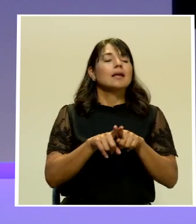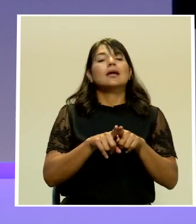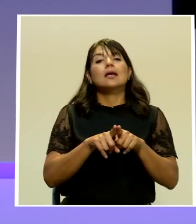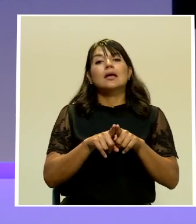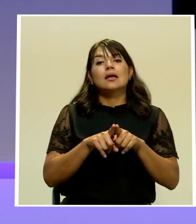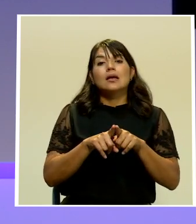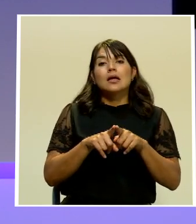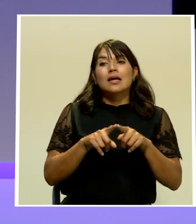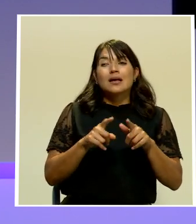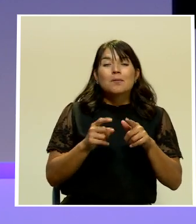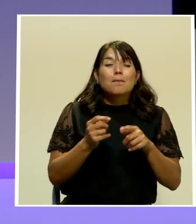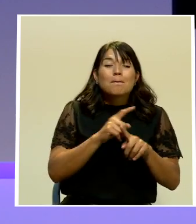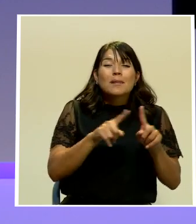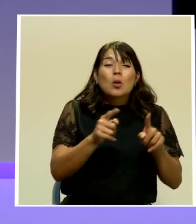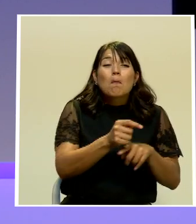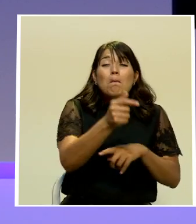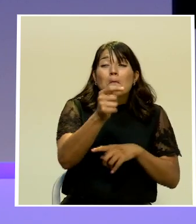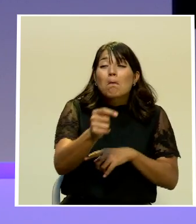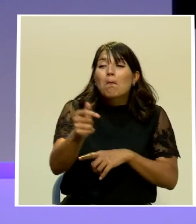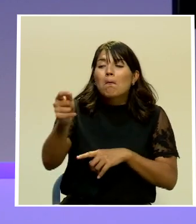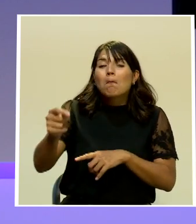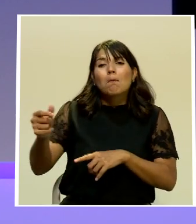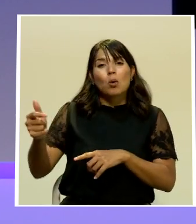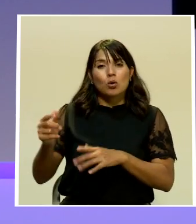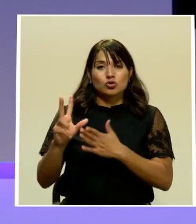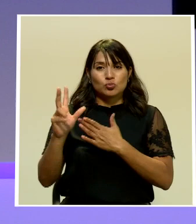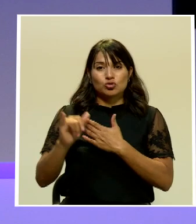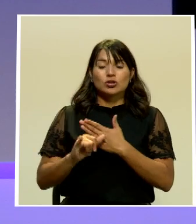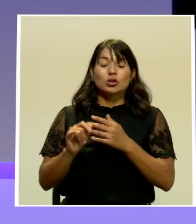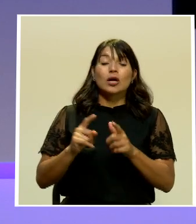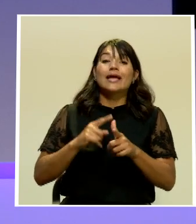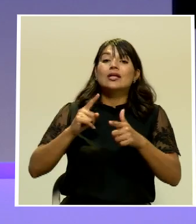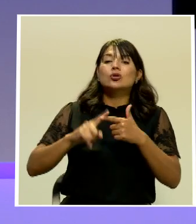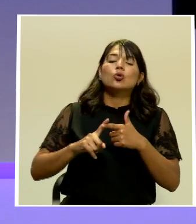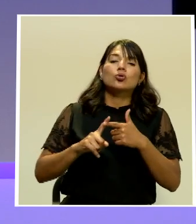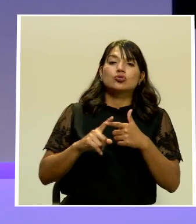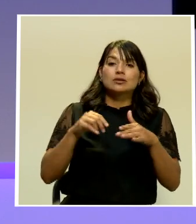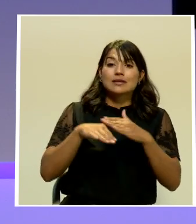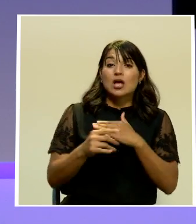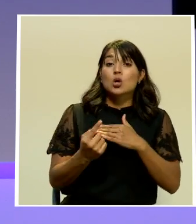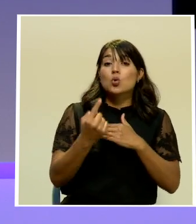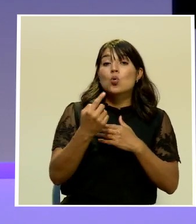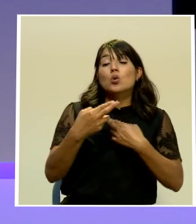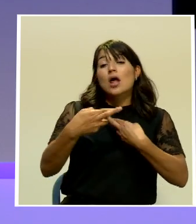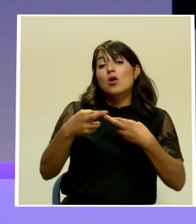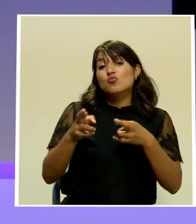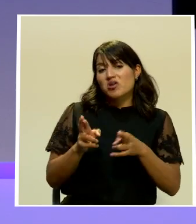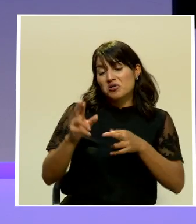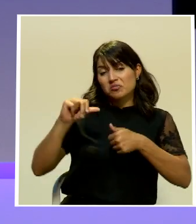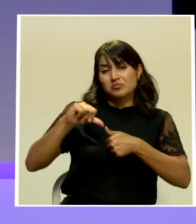iniciativas aisladas, entonces estamos hablando de que efectivamente es una región bastante